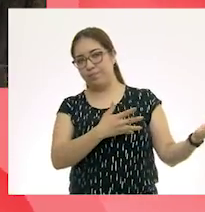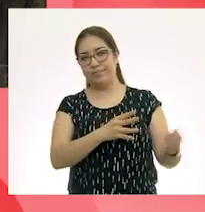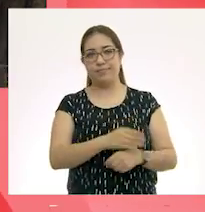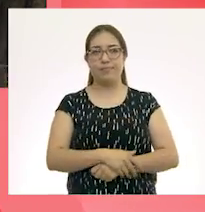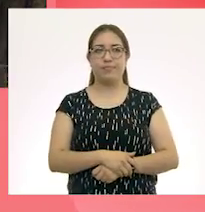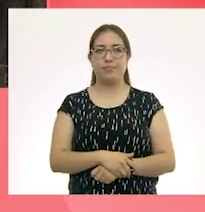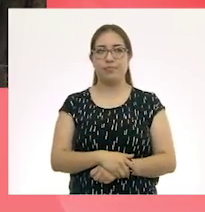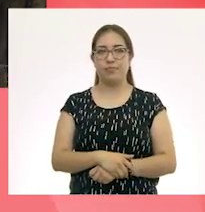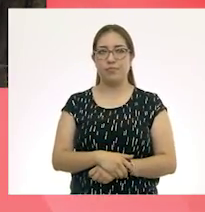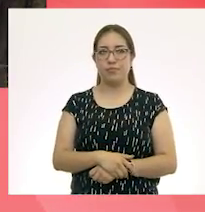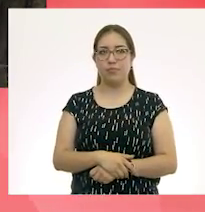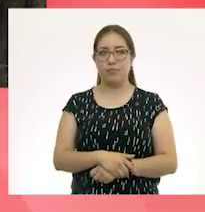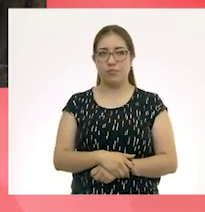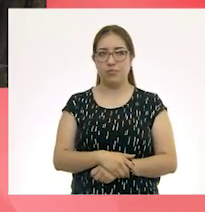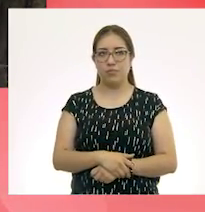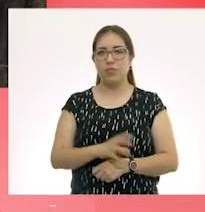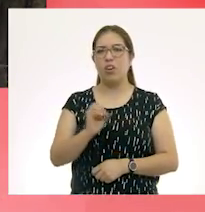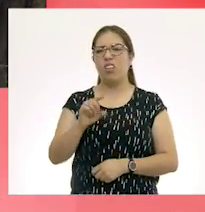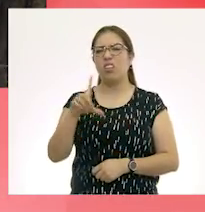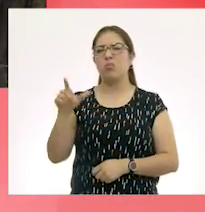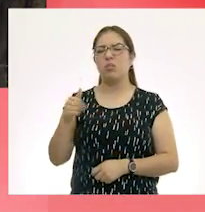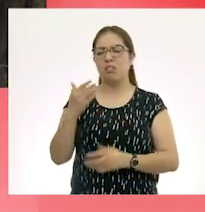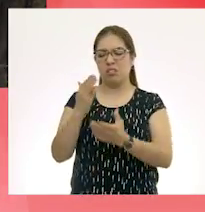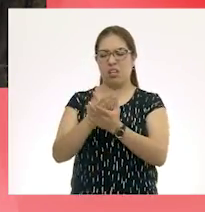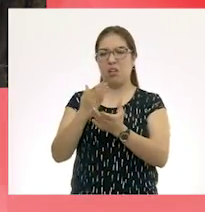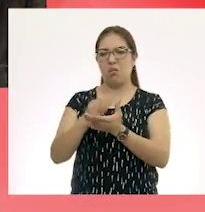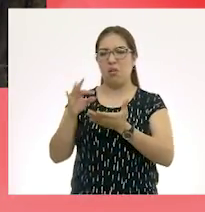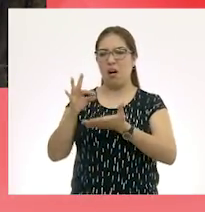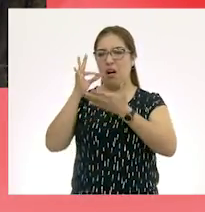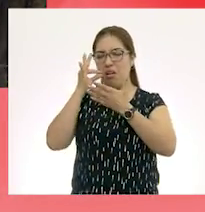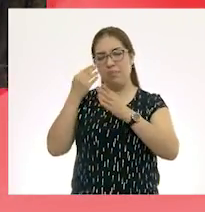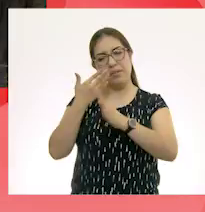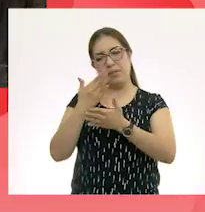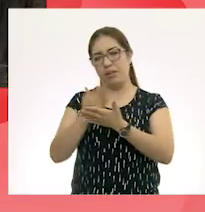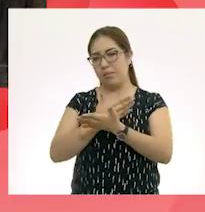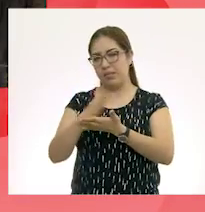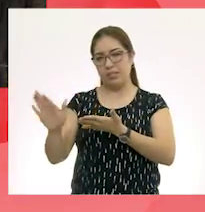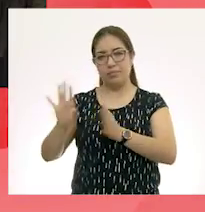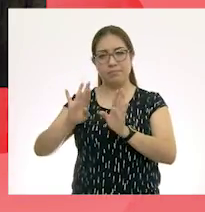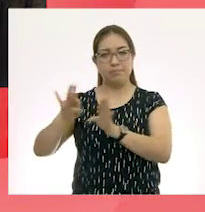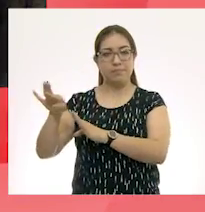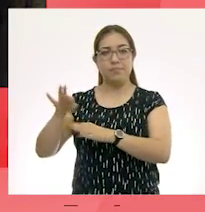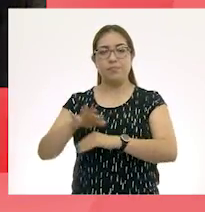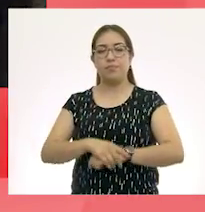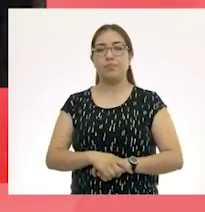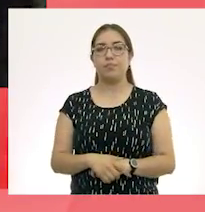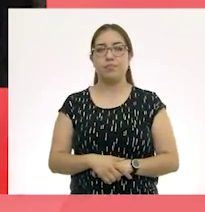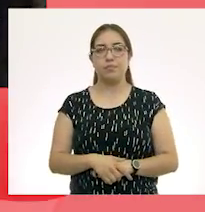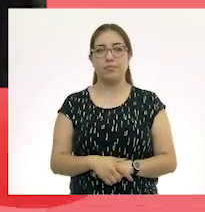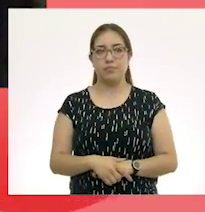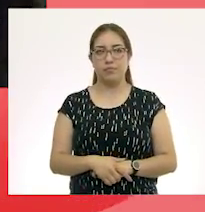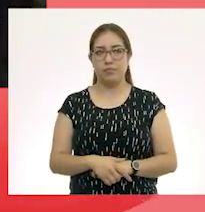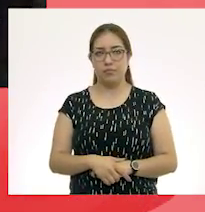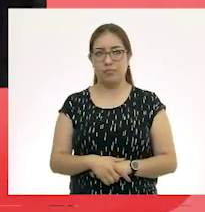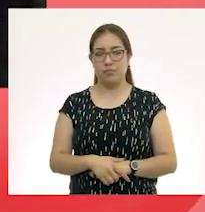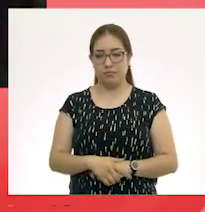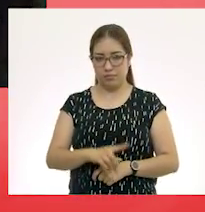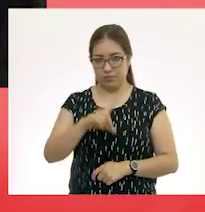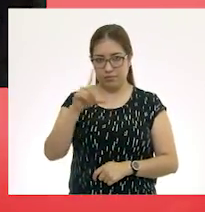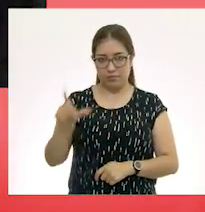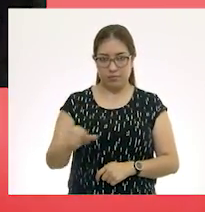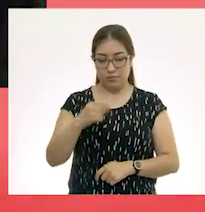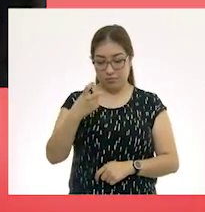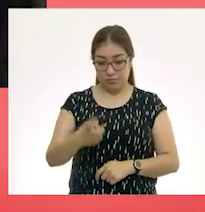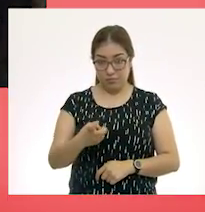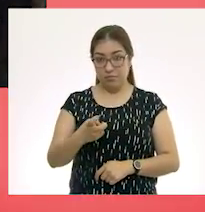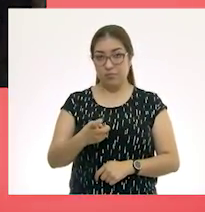Sí, uno se hace un taco, ya. Claro. Mire, se pela y entonces ya Se revuelve la manteca.